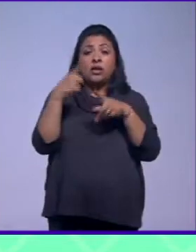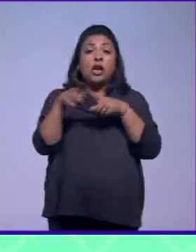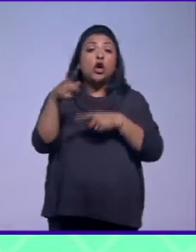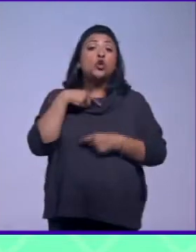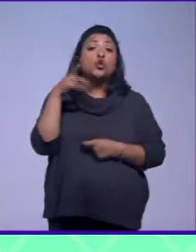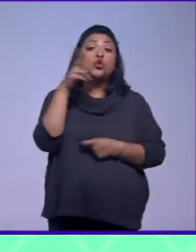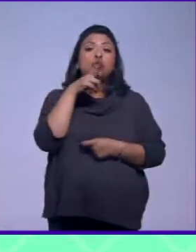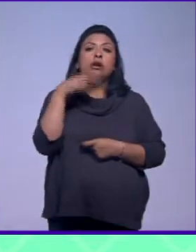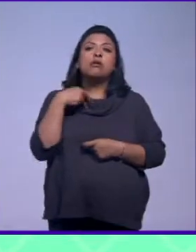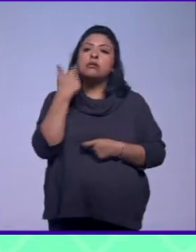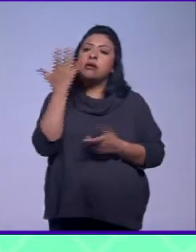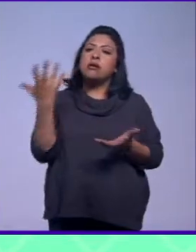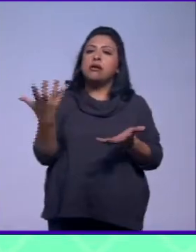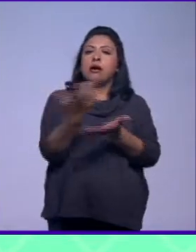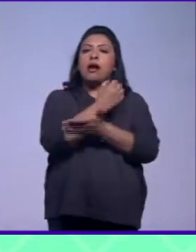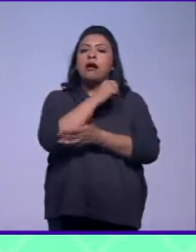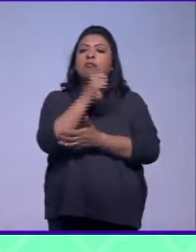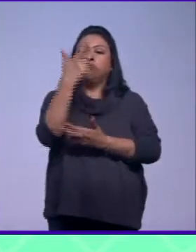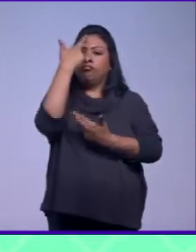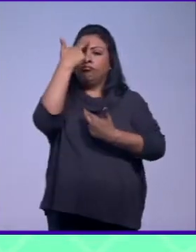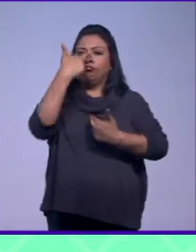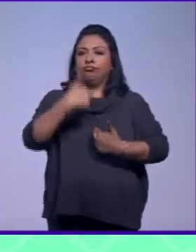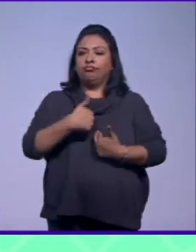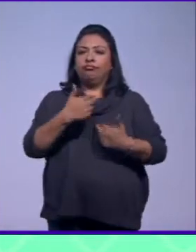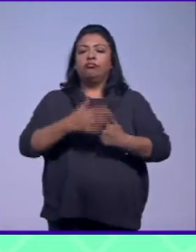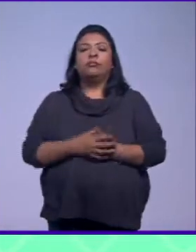piensan ganarse al respetable